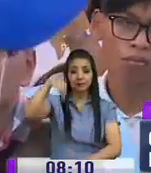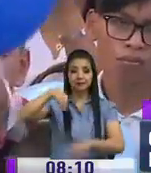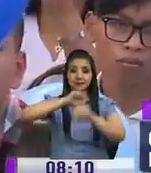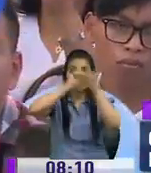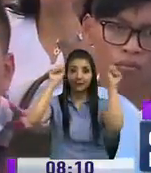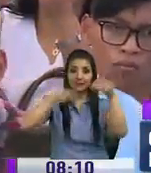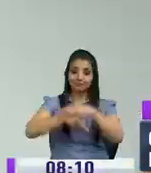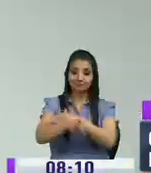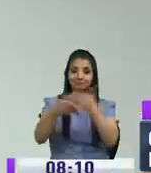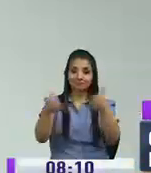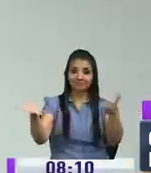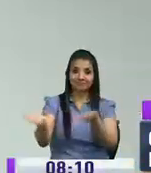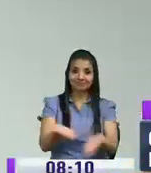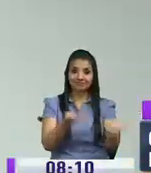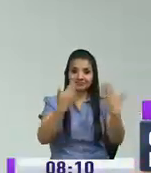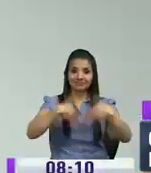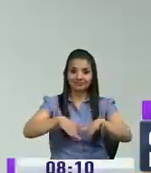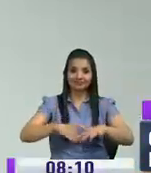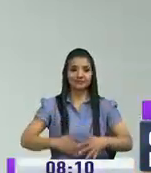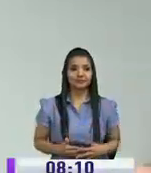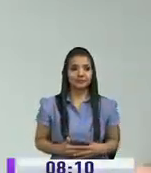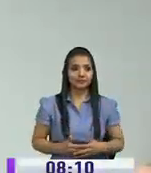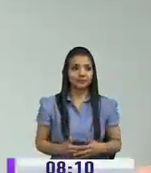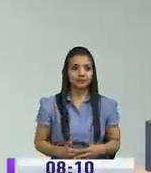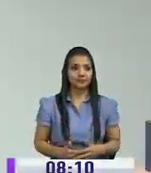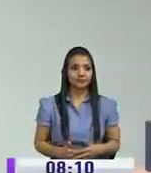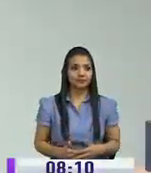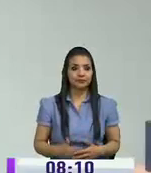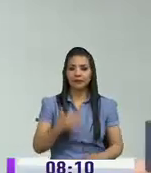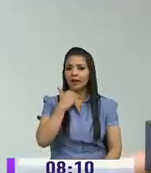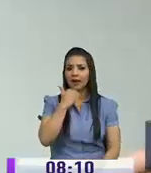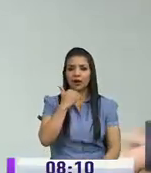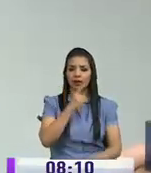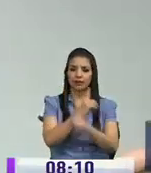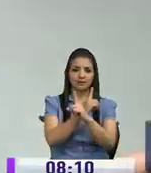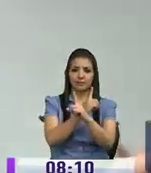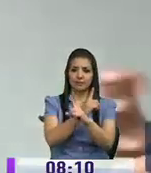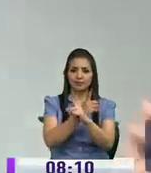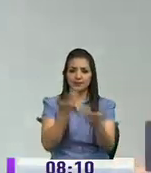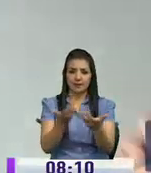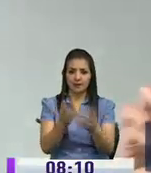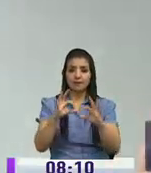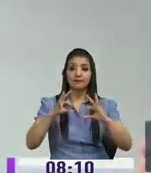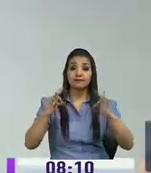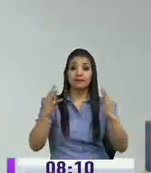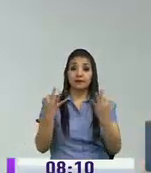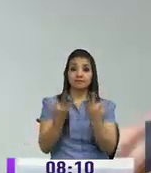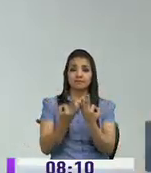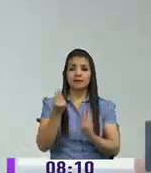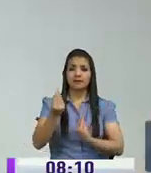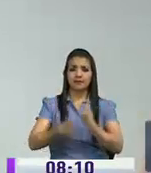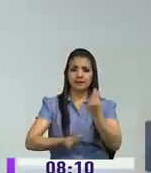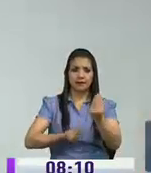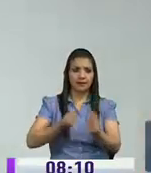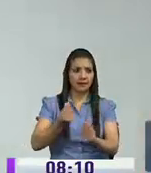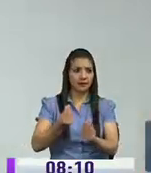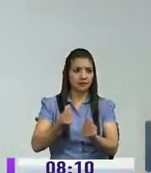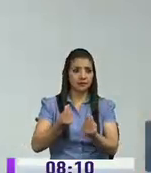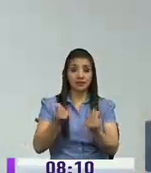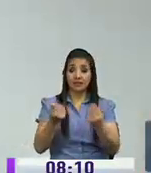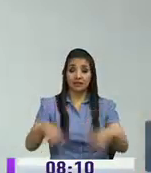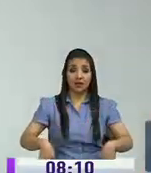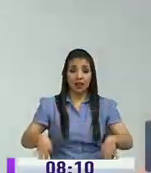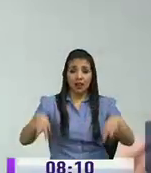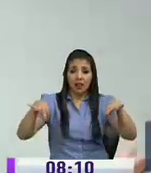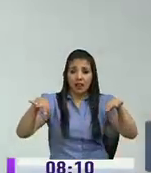sus puertas. Cuando existe algún tipo de discapacidad en las familias, es aquellas donde inclusive económicamente